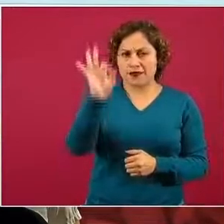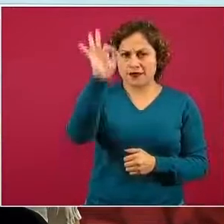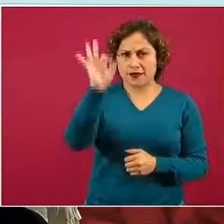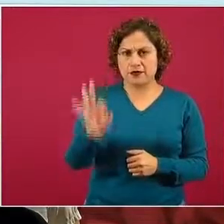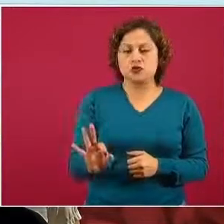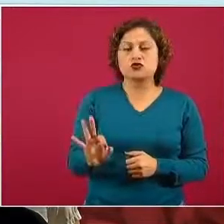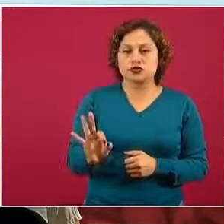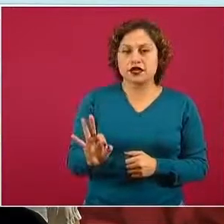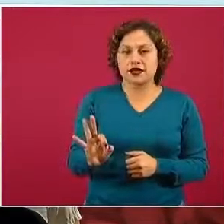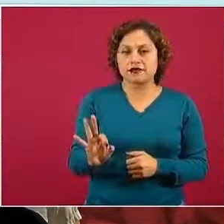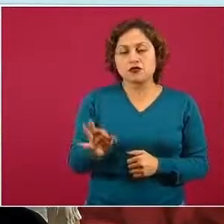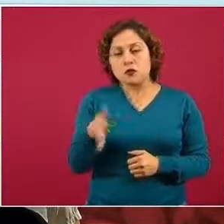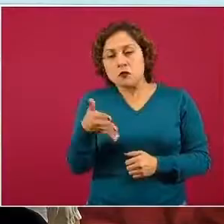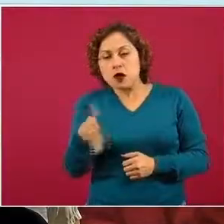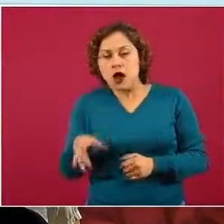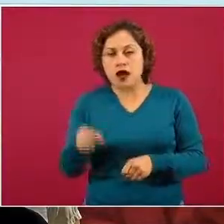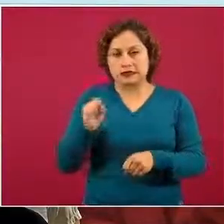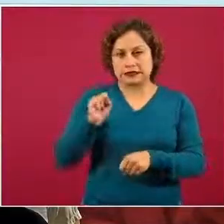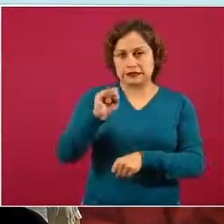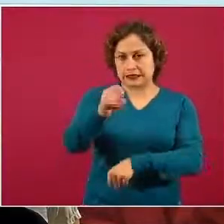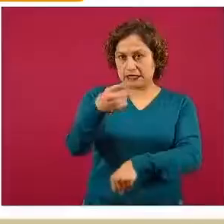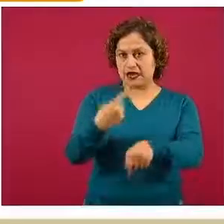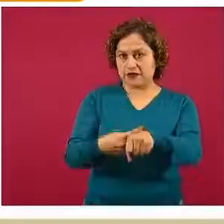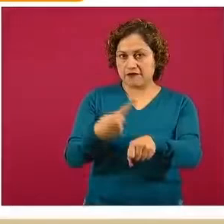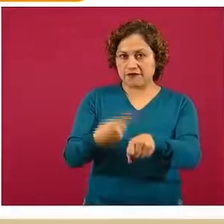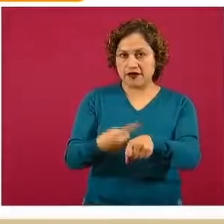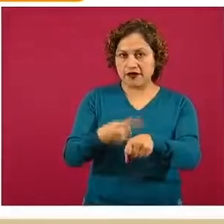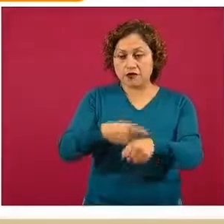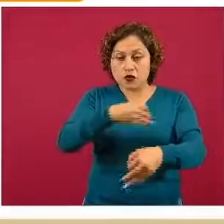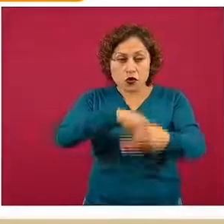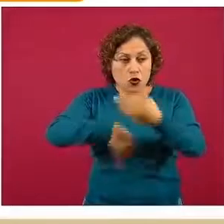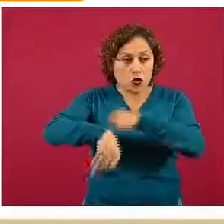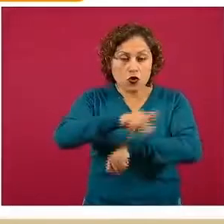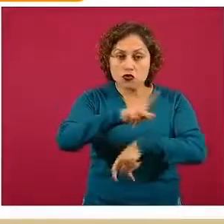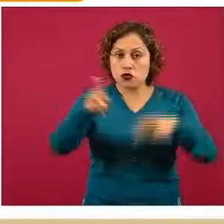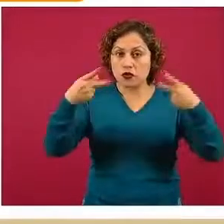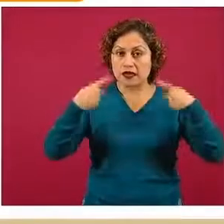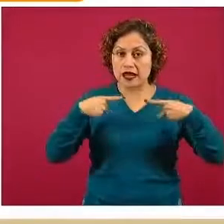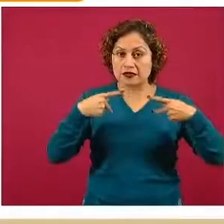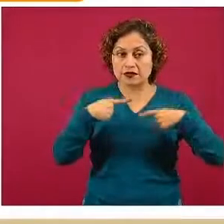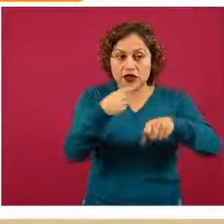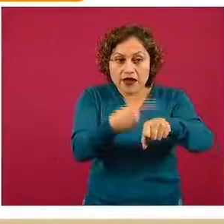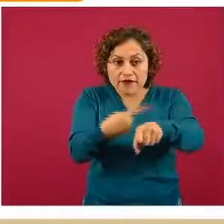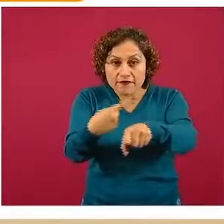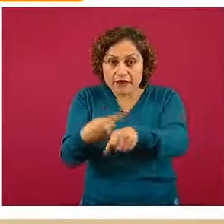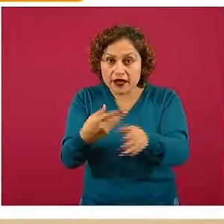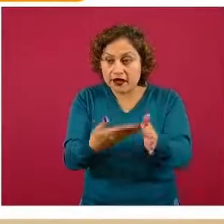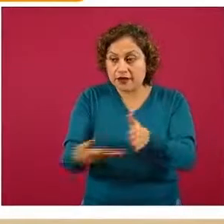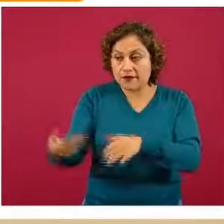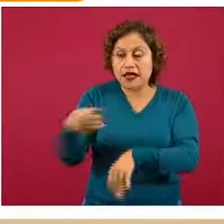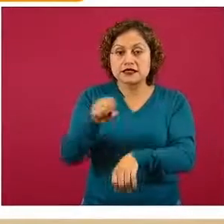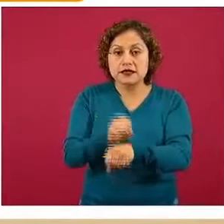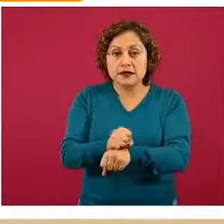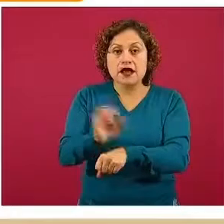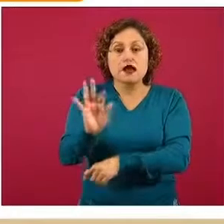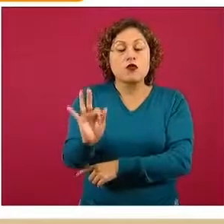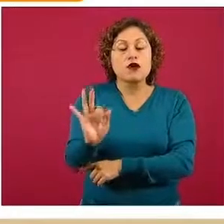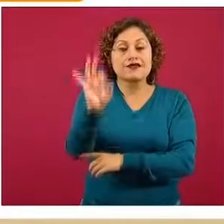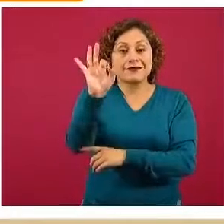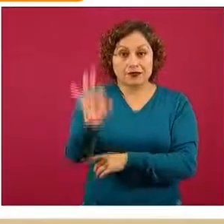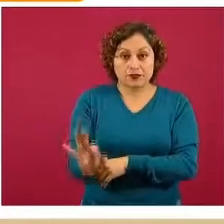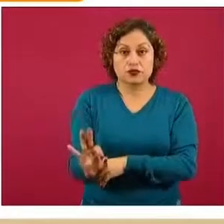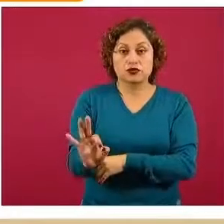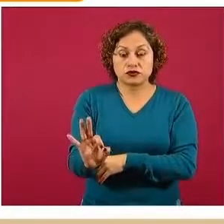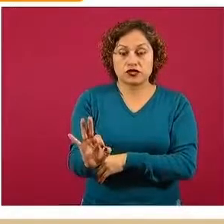de positividad, que quiere decir de todas las personas que se estudiaron en una semana epidemiológica. Este 40% representa específicamente a